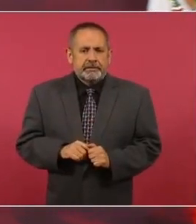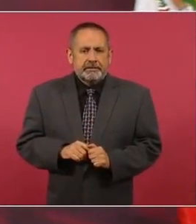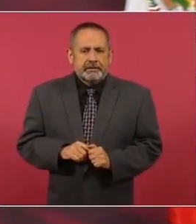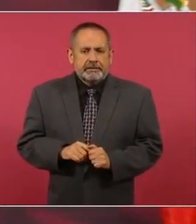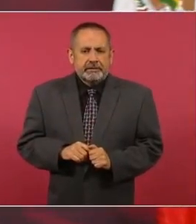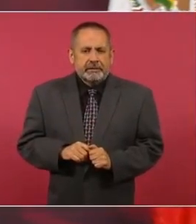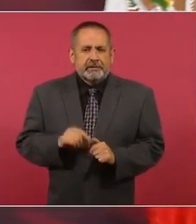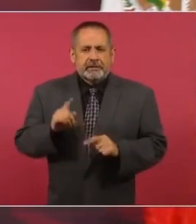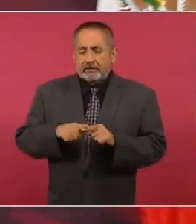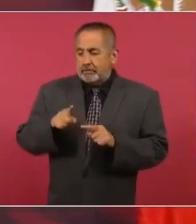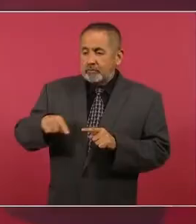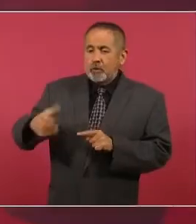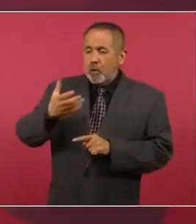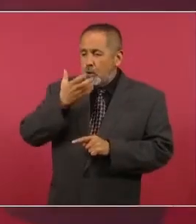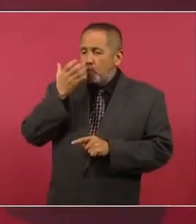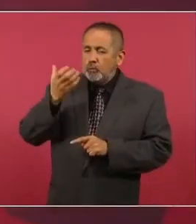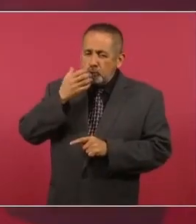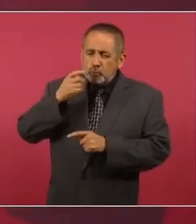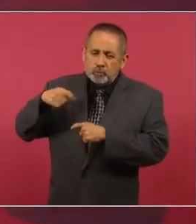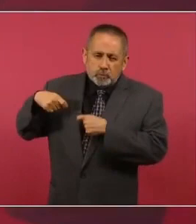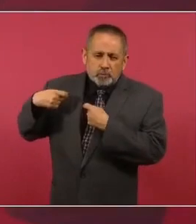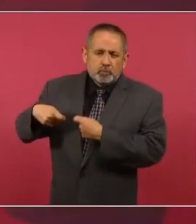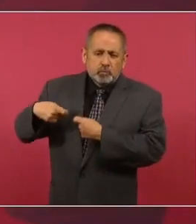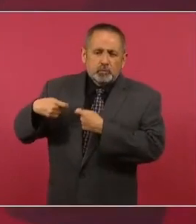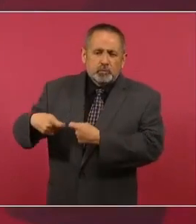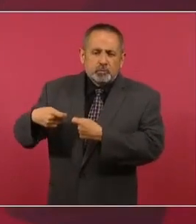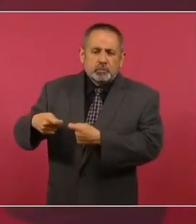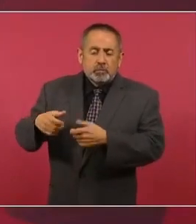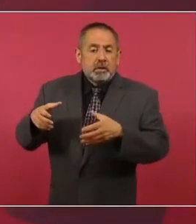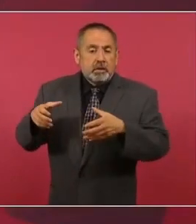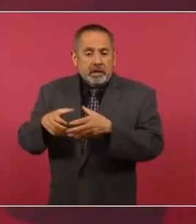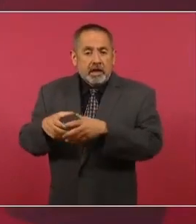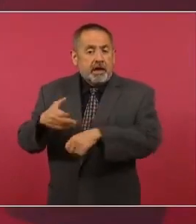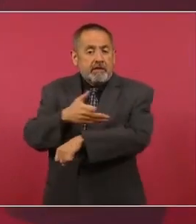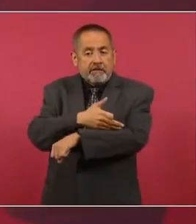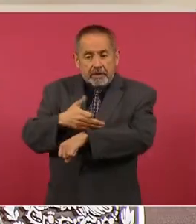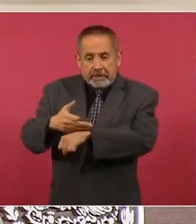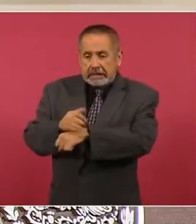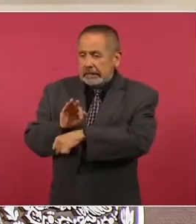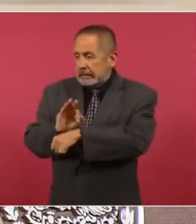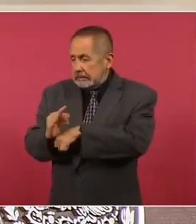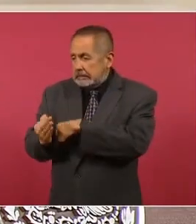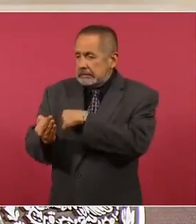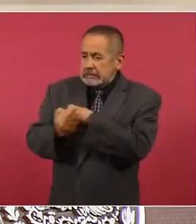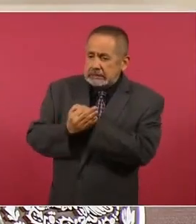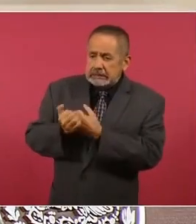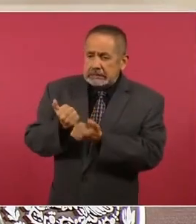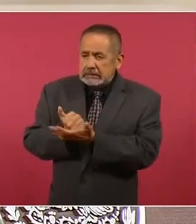Por nuestras tradiciones, por lo que hacen nuestras familias,